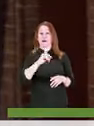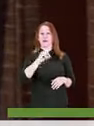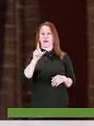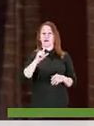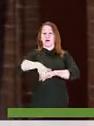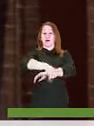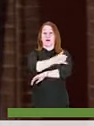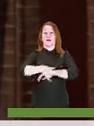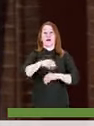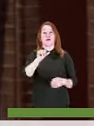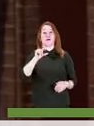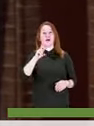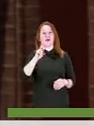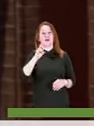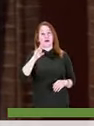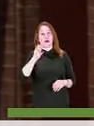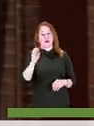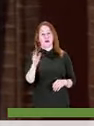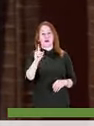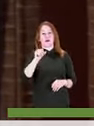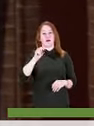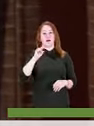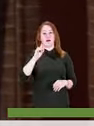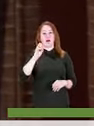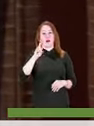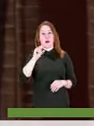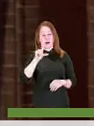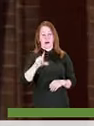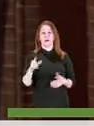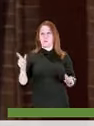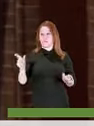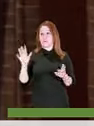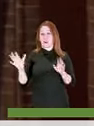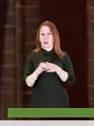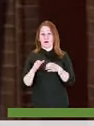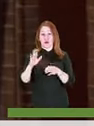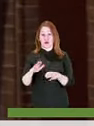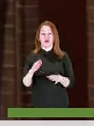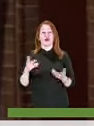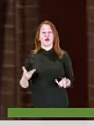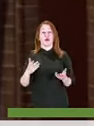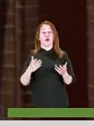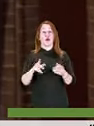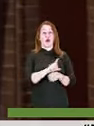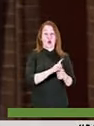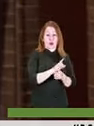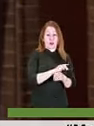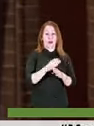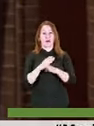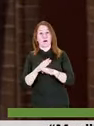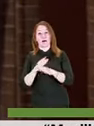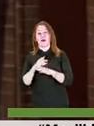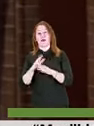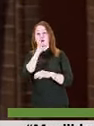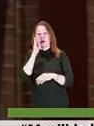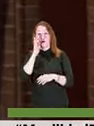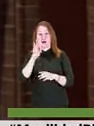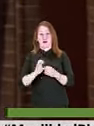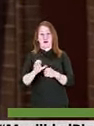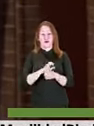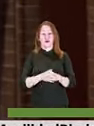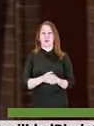Álvaro Sandoval Reyes, quien junto con su equipo se encarga de la malla vial local, intermedia y rural de la ciudad. La UMB